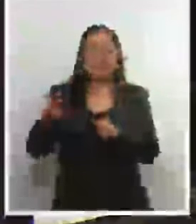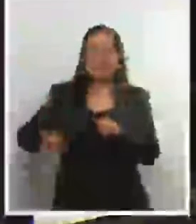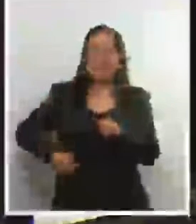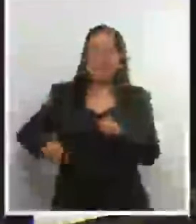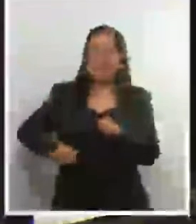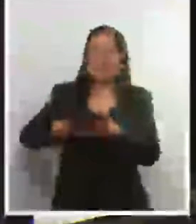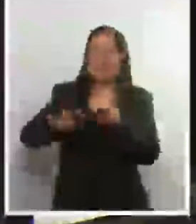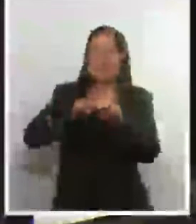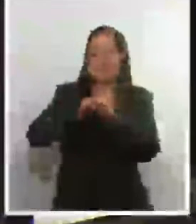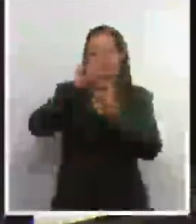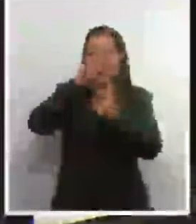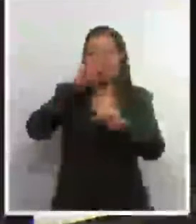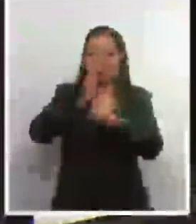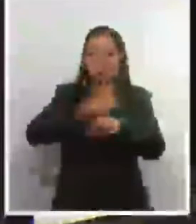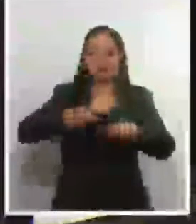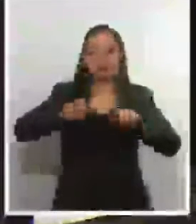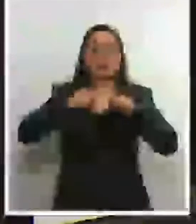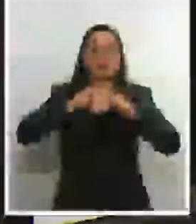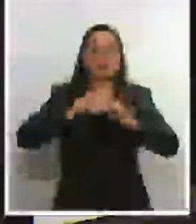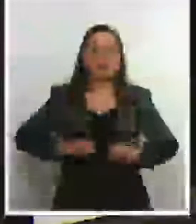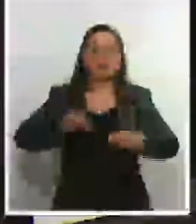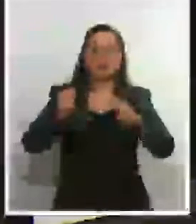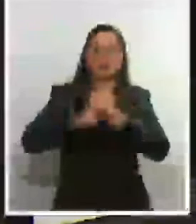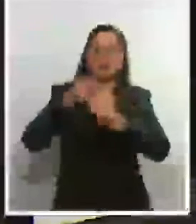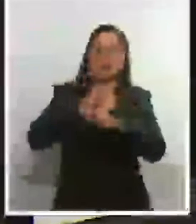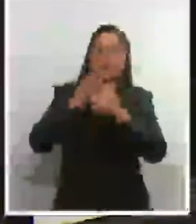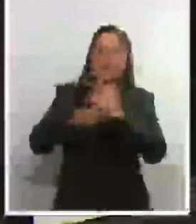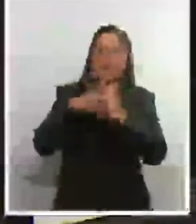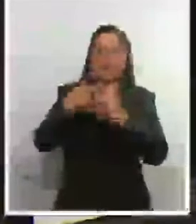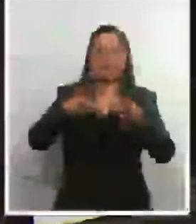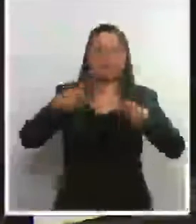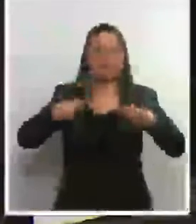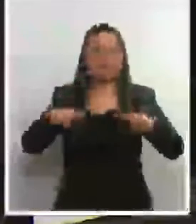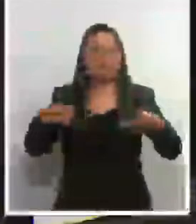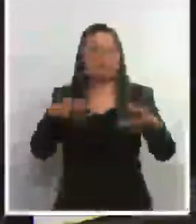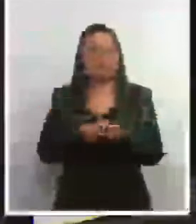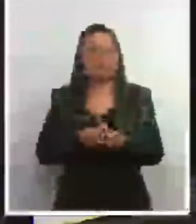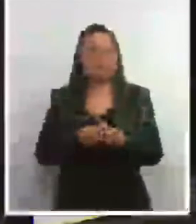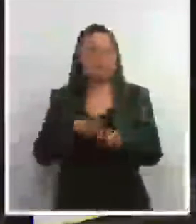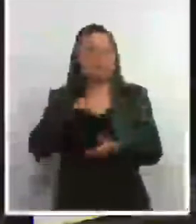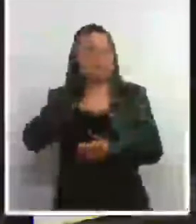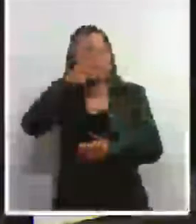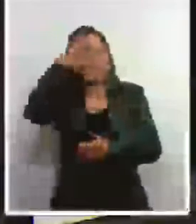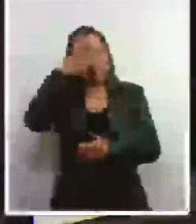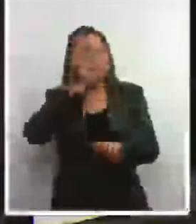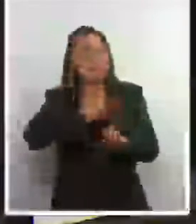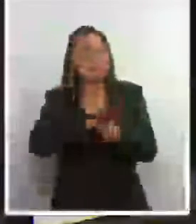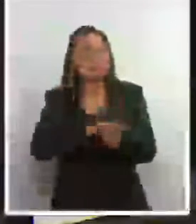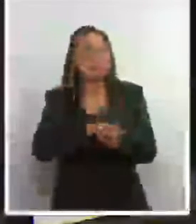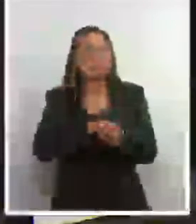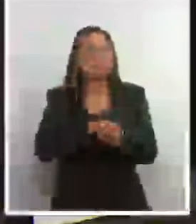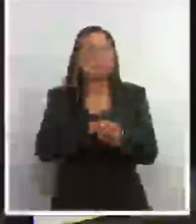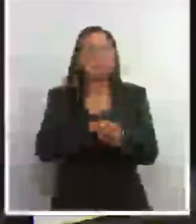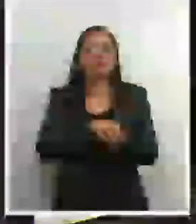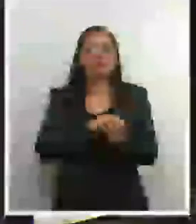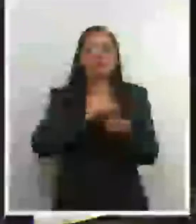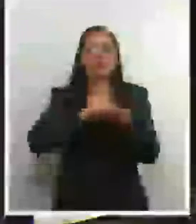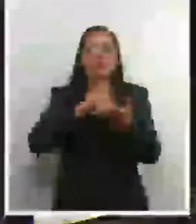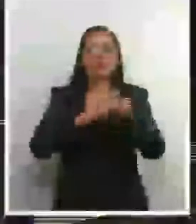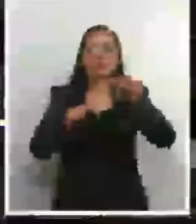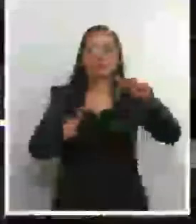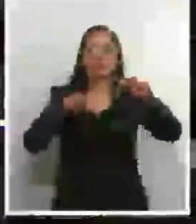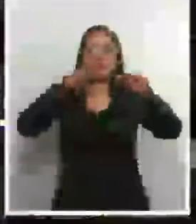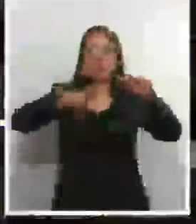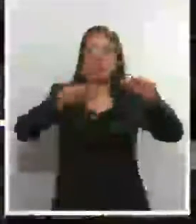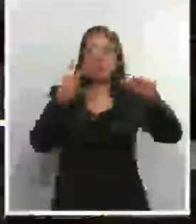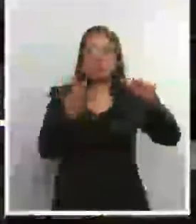Derecho, la vida, la protección física y los bienes de las personas, cuando desde mi punto de vista el inciso A de